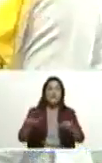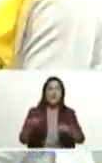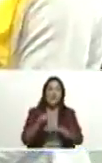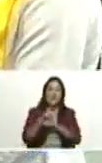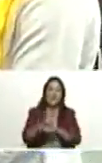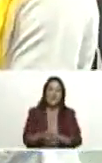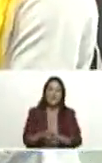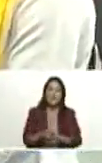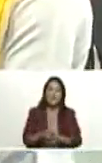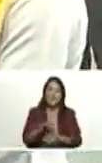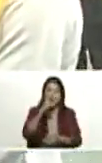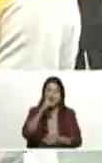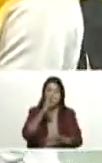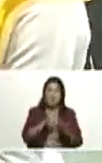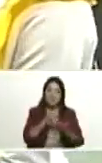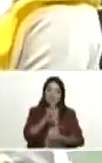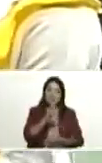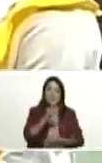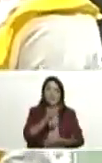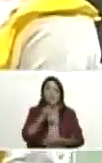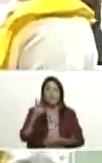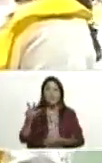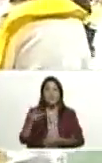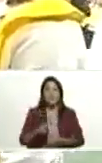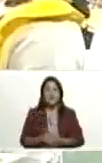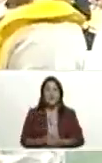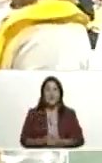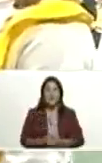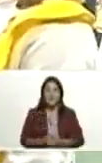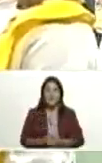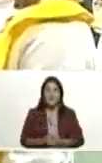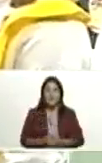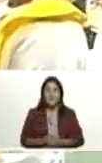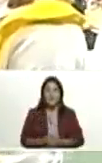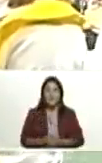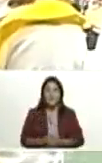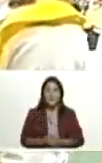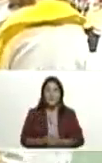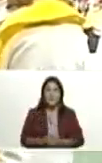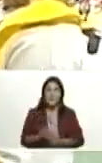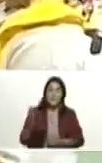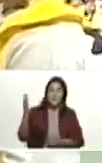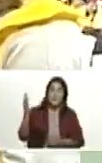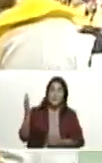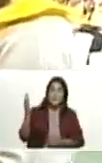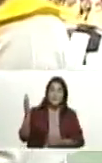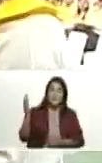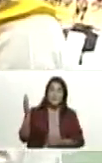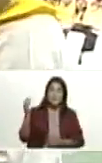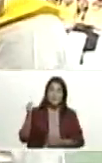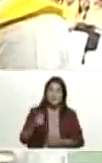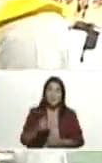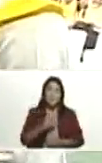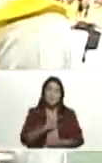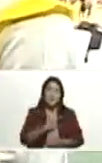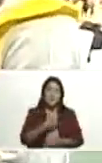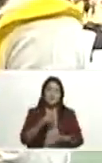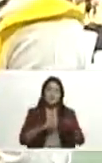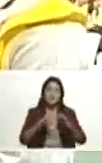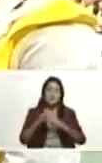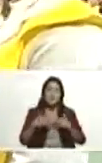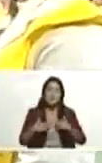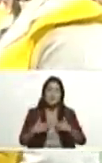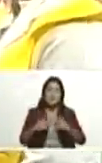promoción 2023 del segundo periodo de la Universidad Comandante Hugo Rafael Chávez Frías.